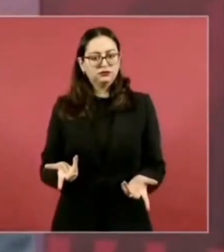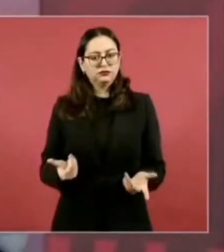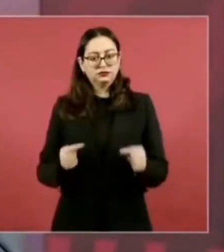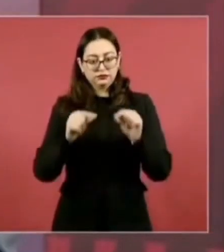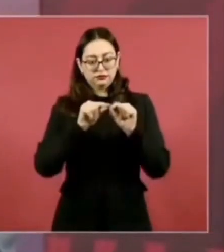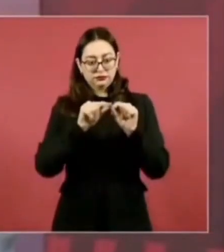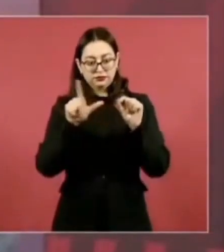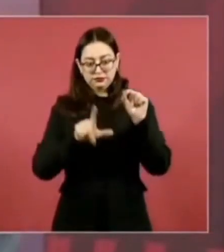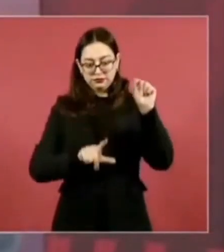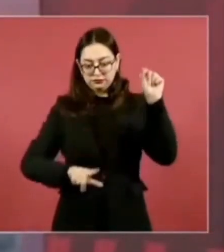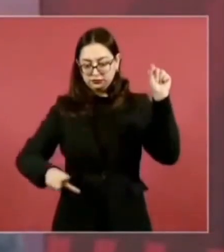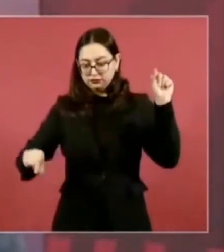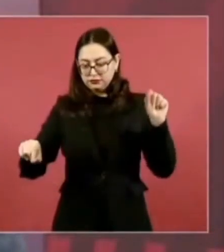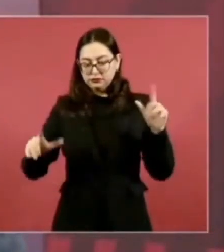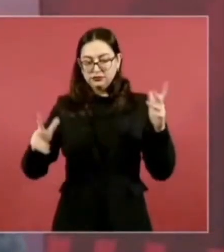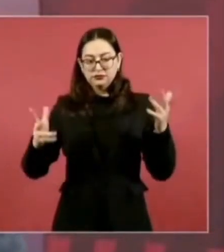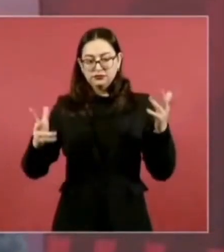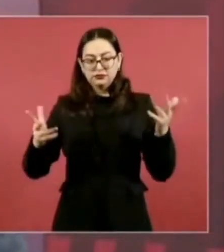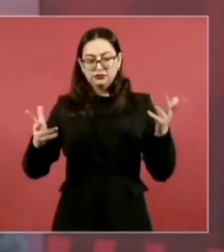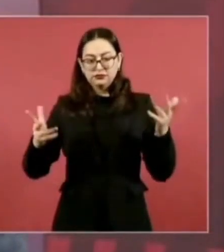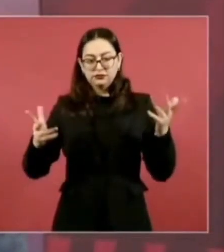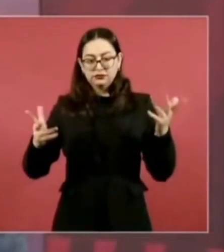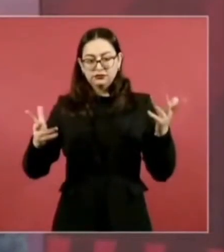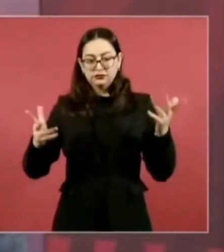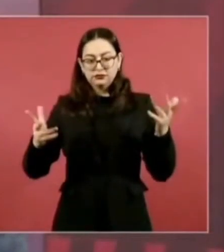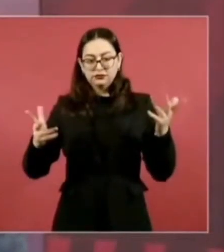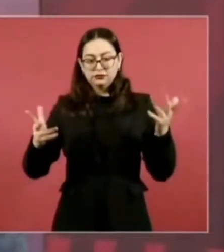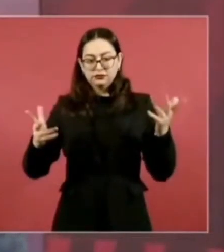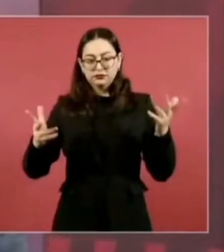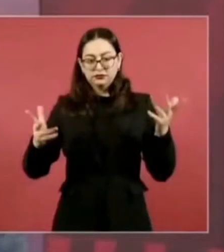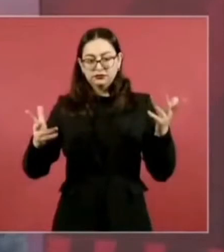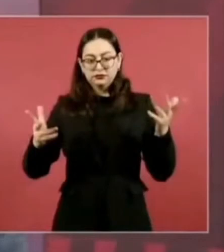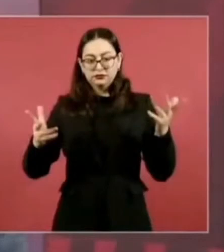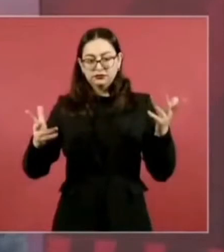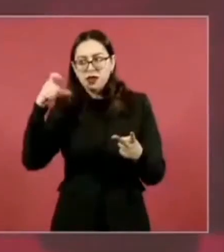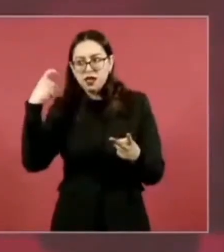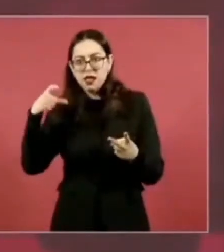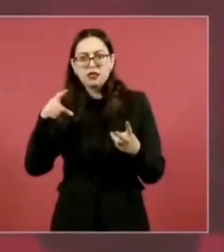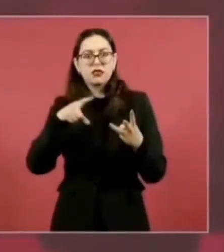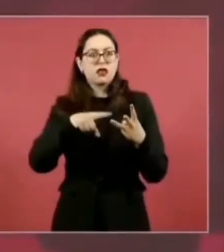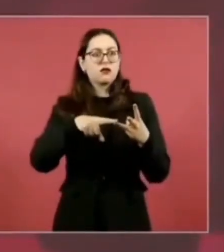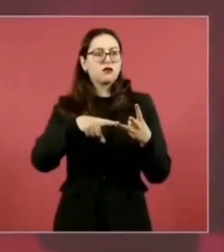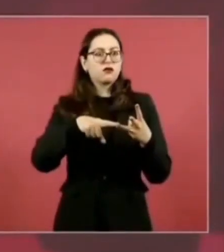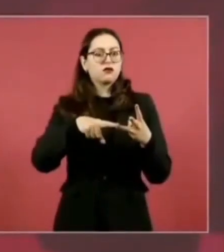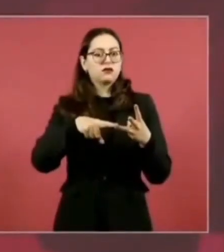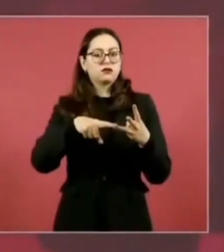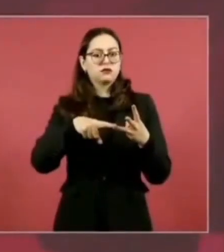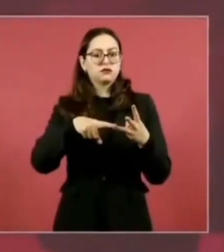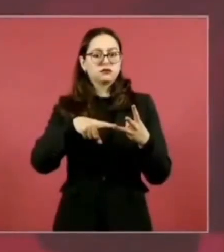En Aguascalientes, no está así en Querétaro,